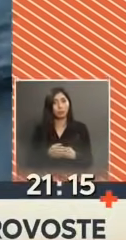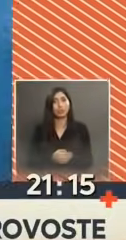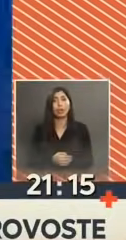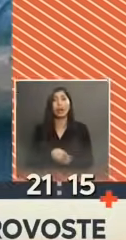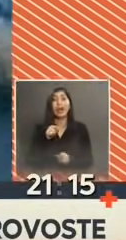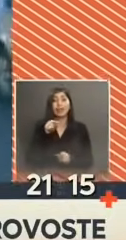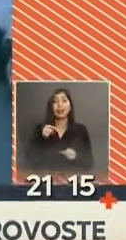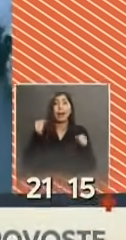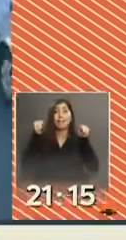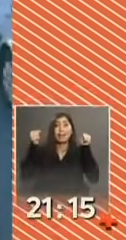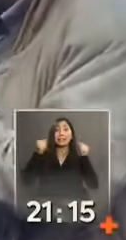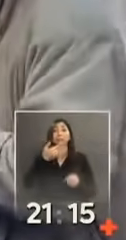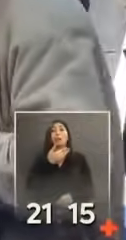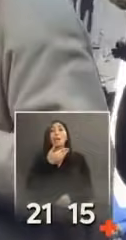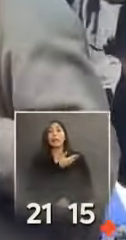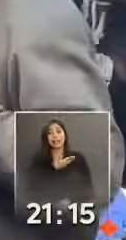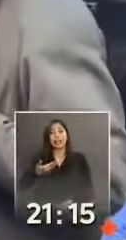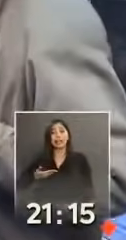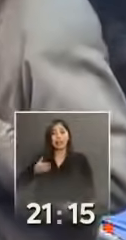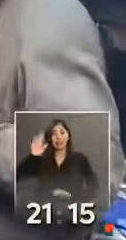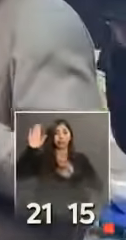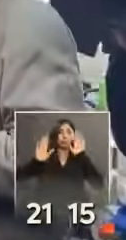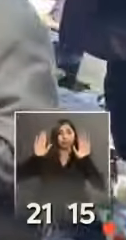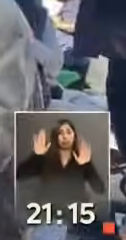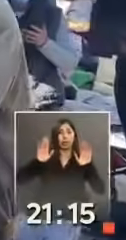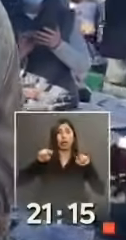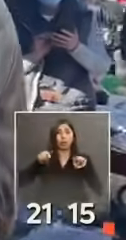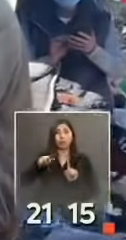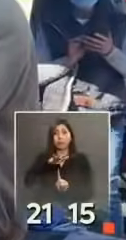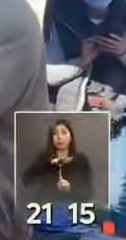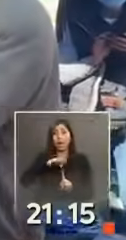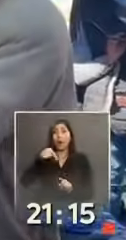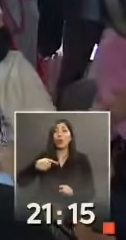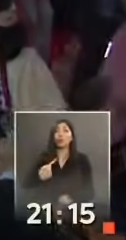campañas presidenciales y ahora afectan a una de las candidatas de